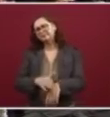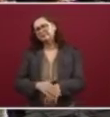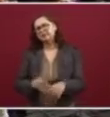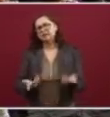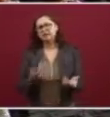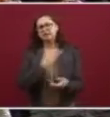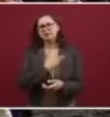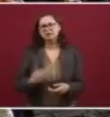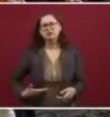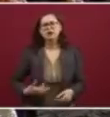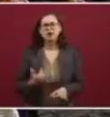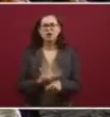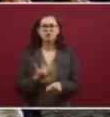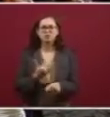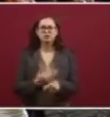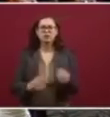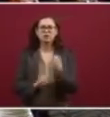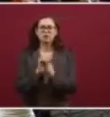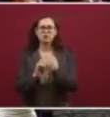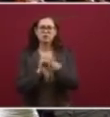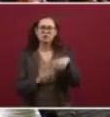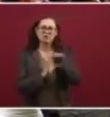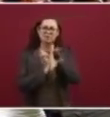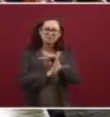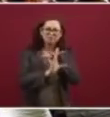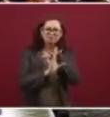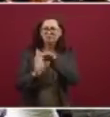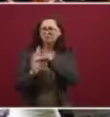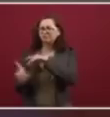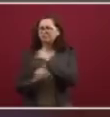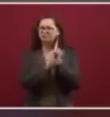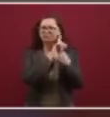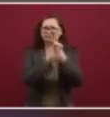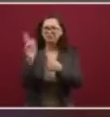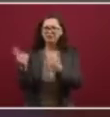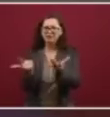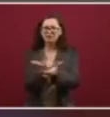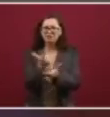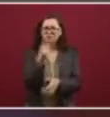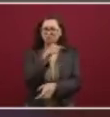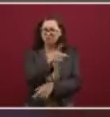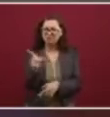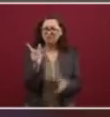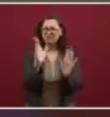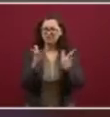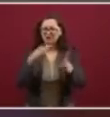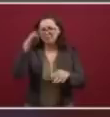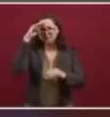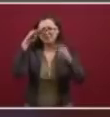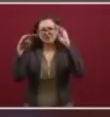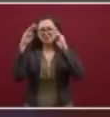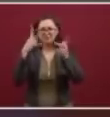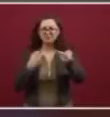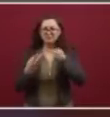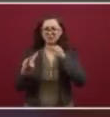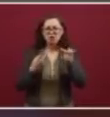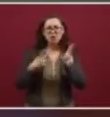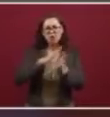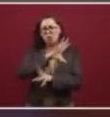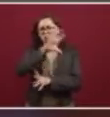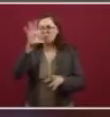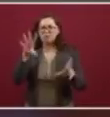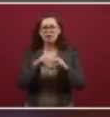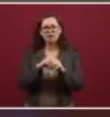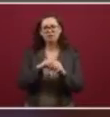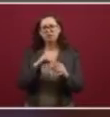dando, ¿ustedes ya han contemplado o ya se llevó a cabo una especie de requisa en todo lo que es el